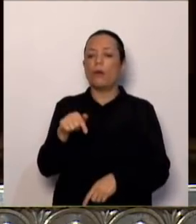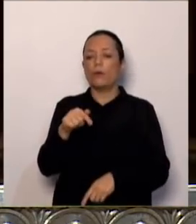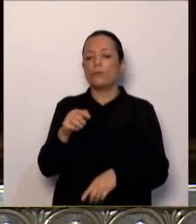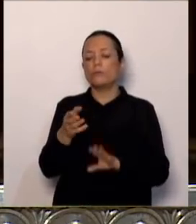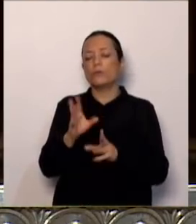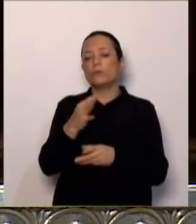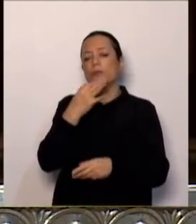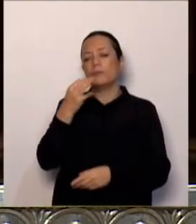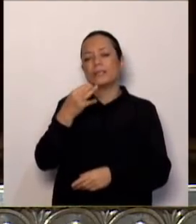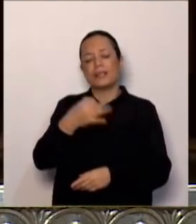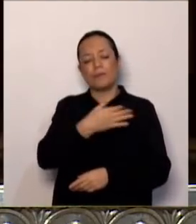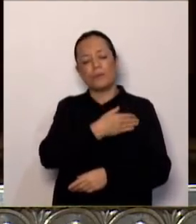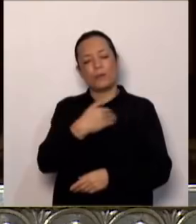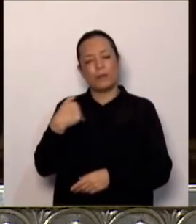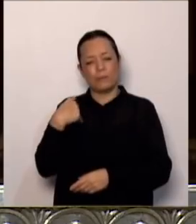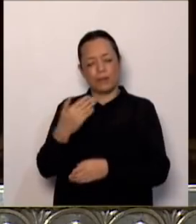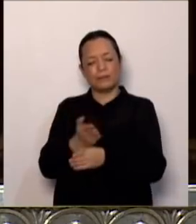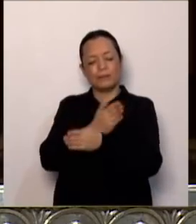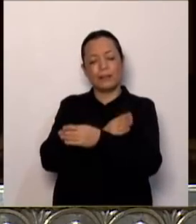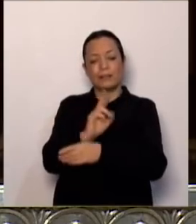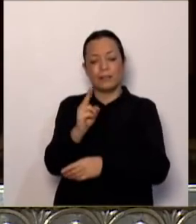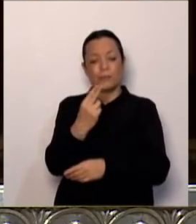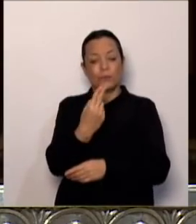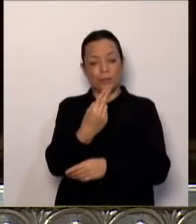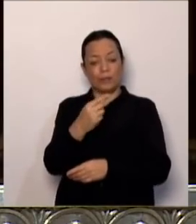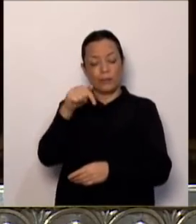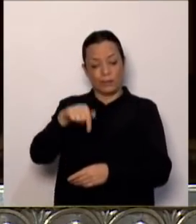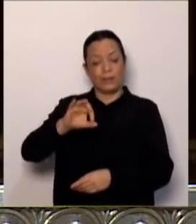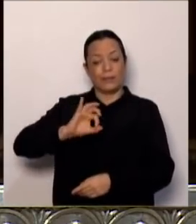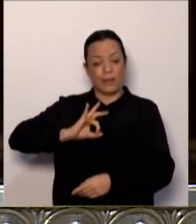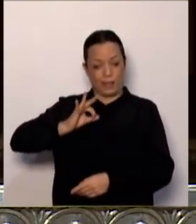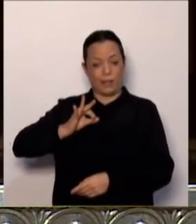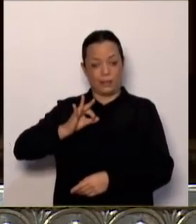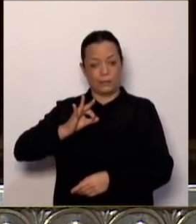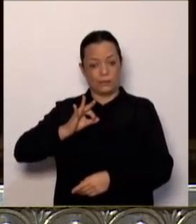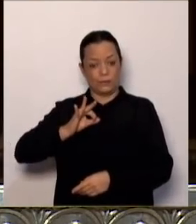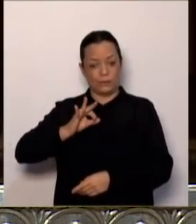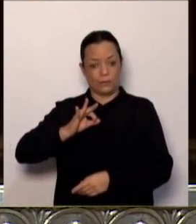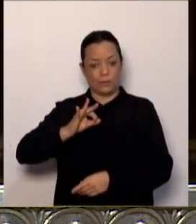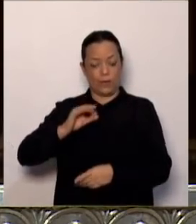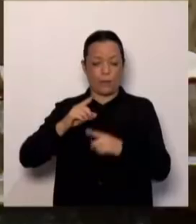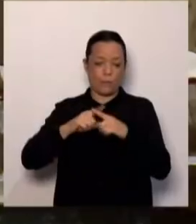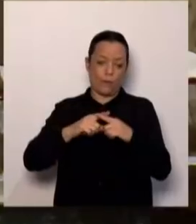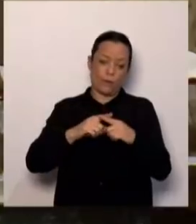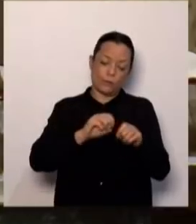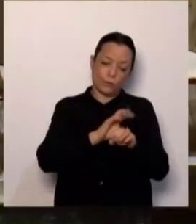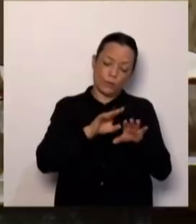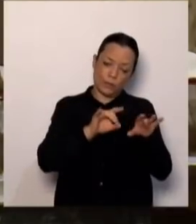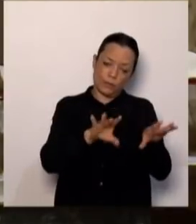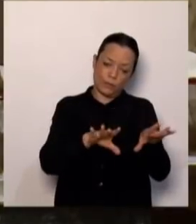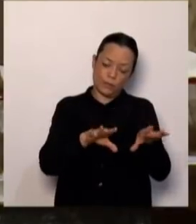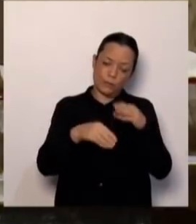por todas las mamás que han partido este año a causa del COVID y por